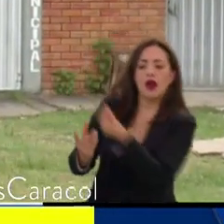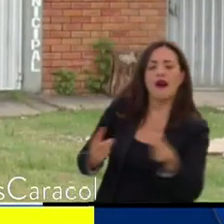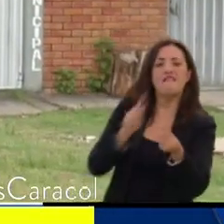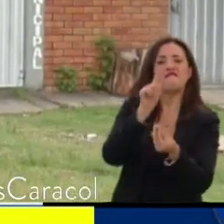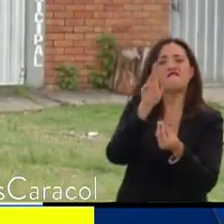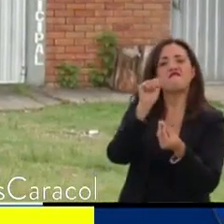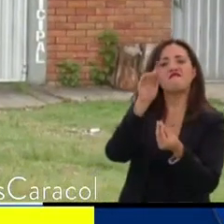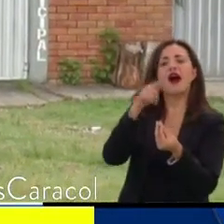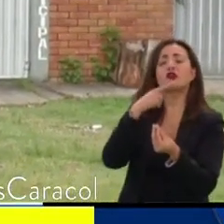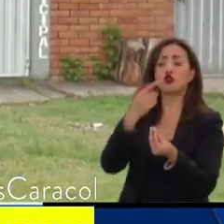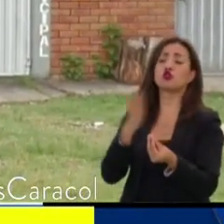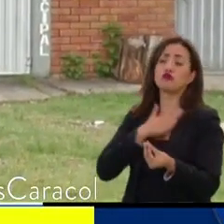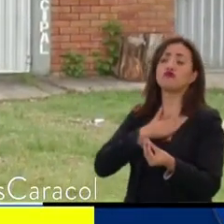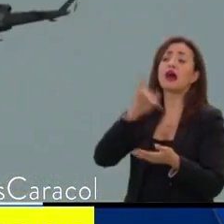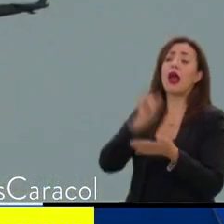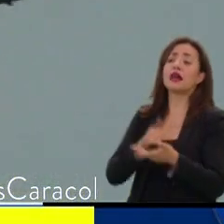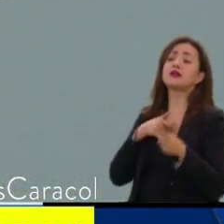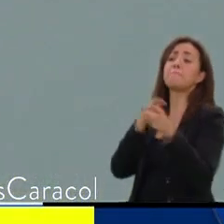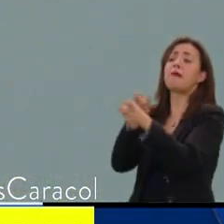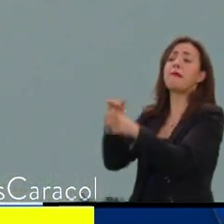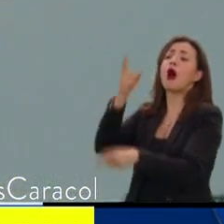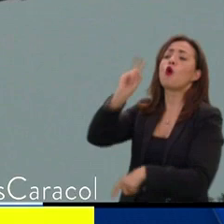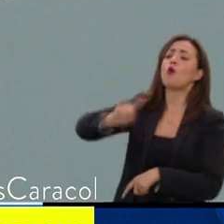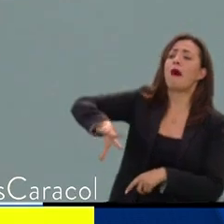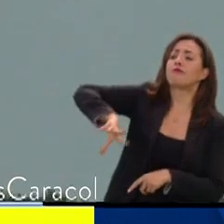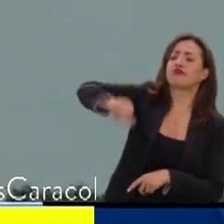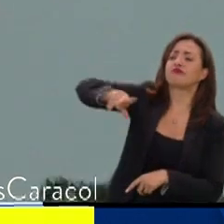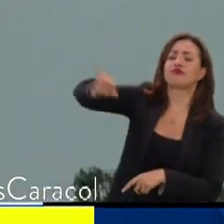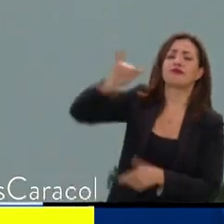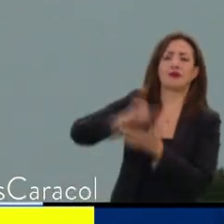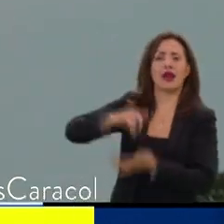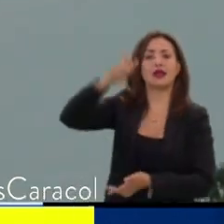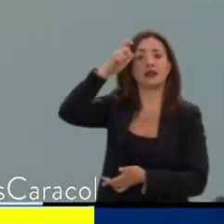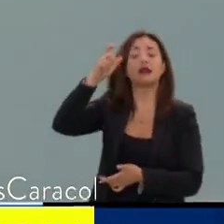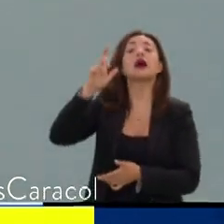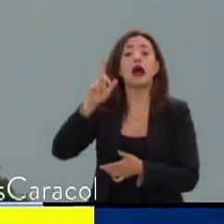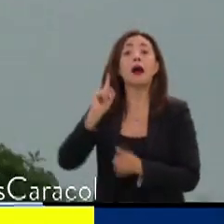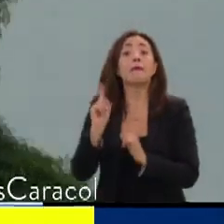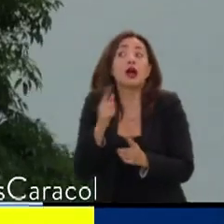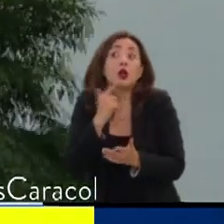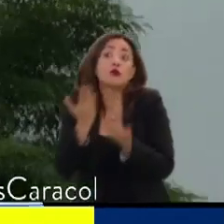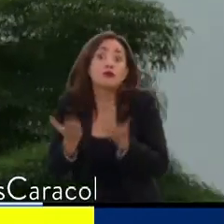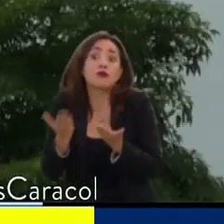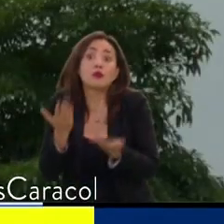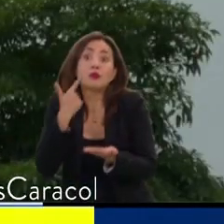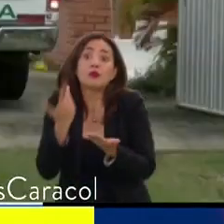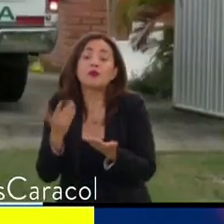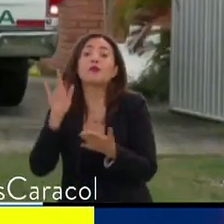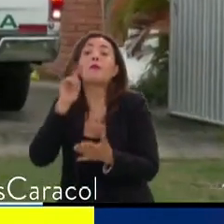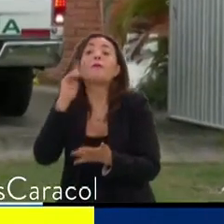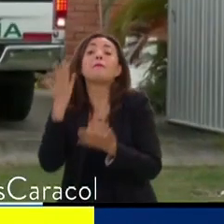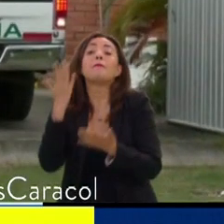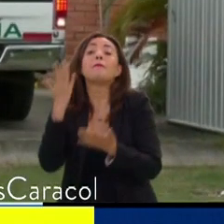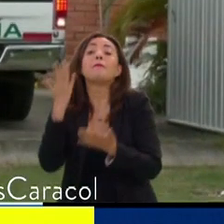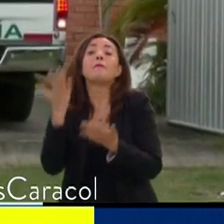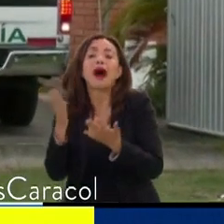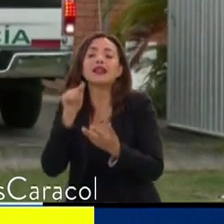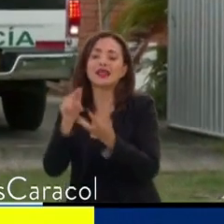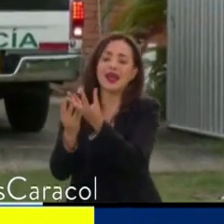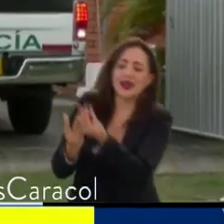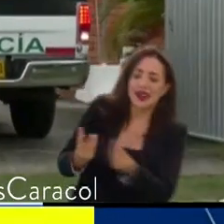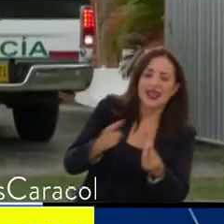asesinato debido al hurto de ganado. Pero todo indica que podrían ser las disidencias de la FARC los que